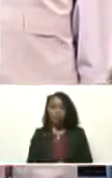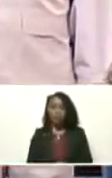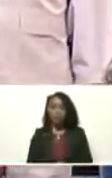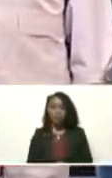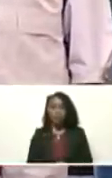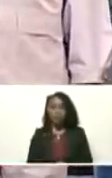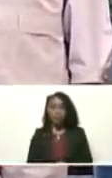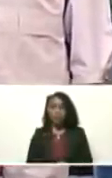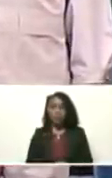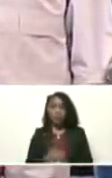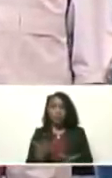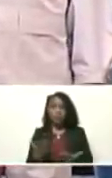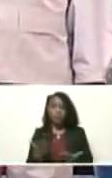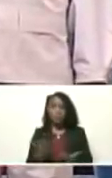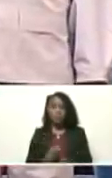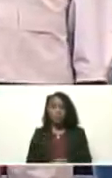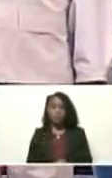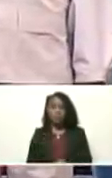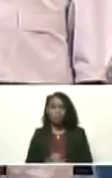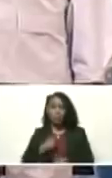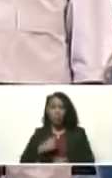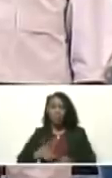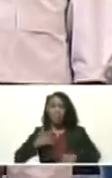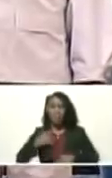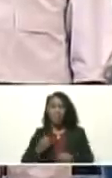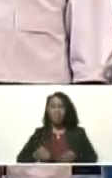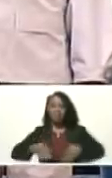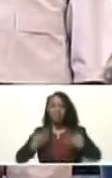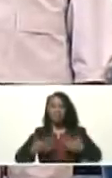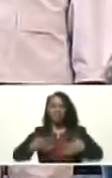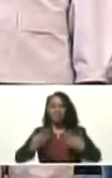estoy muy emocionado y maravillado,